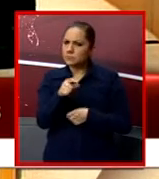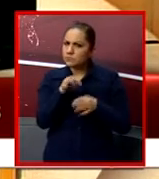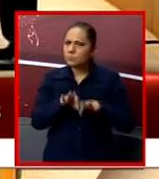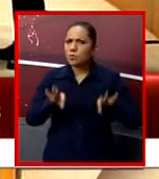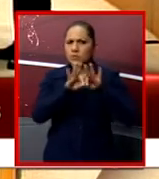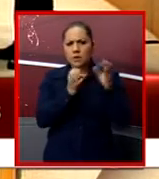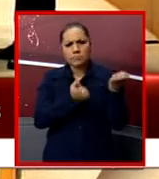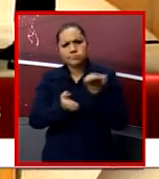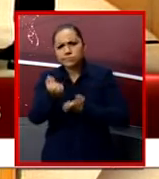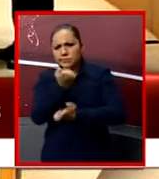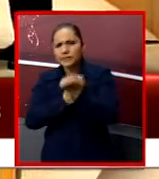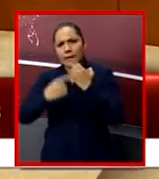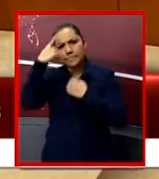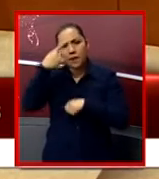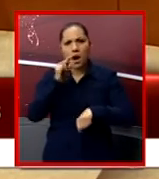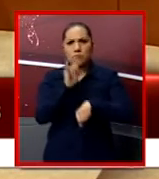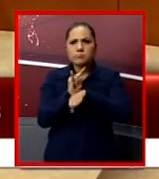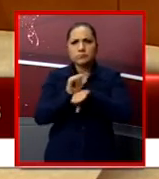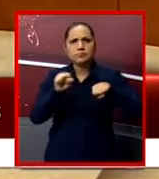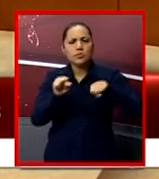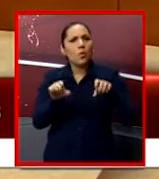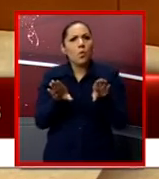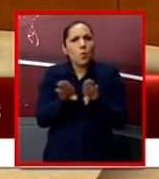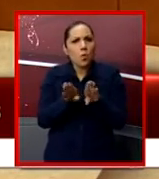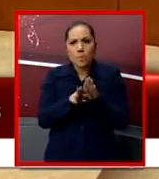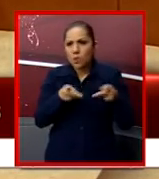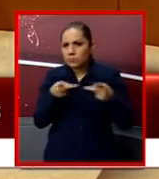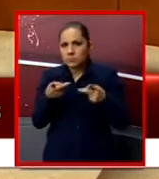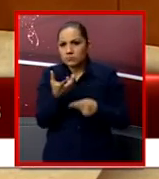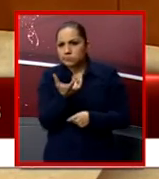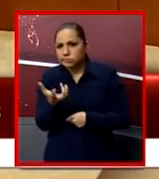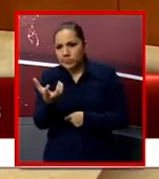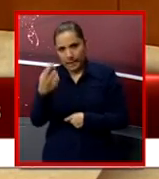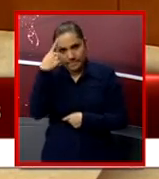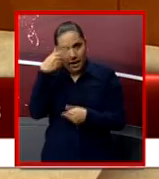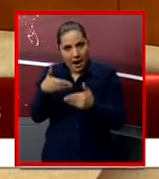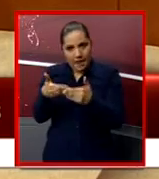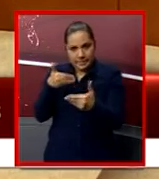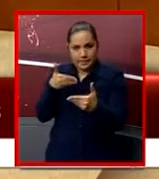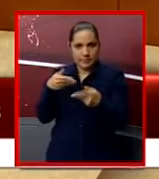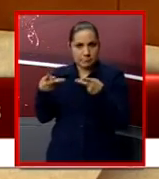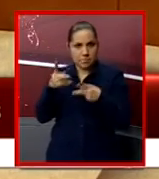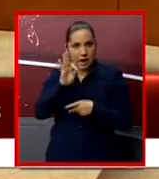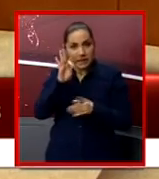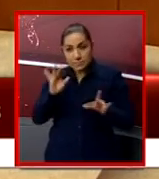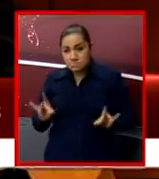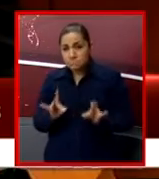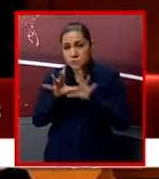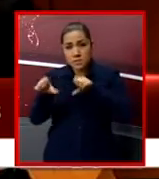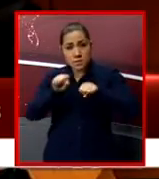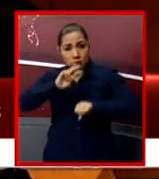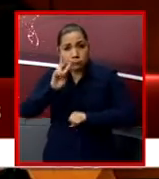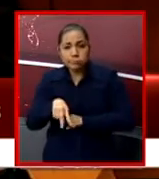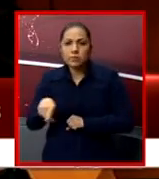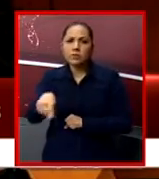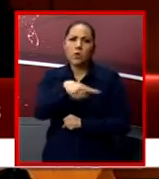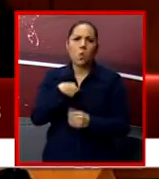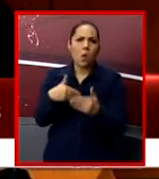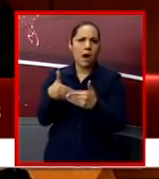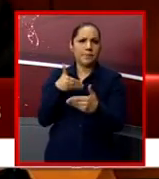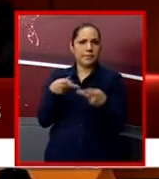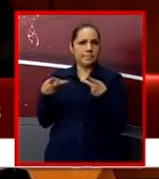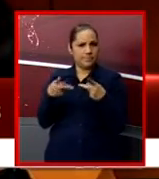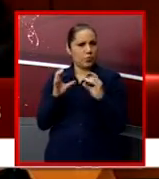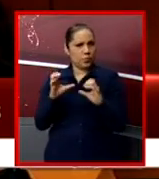país, con el objeto de estar mejor preparados ante tales eventos naturales. La senadora